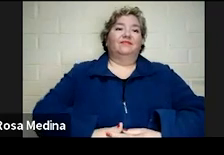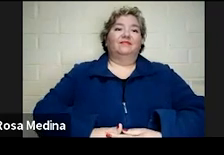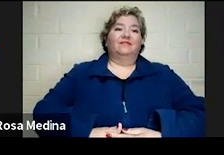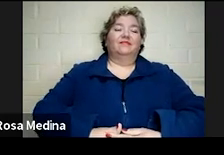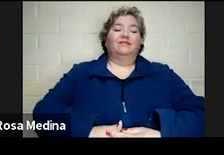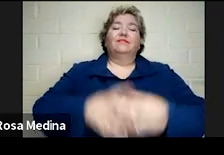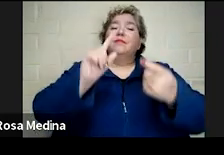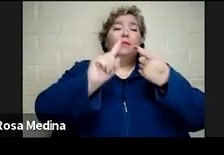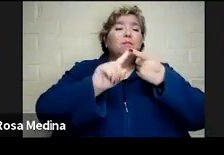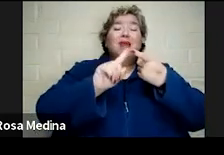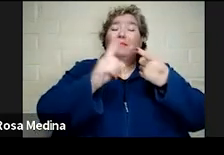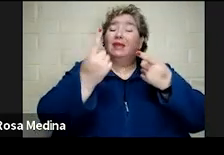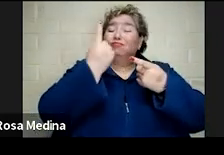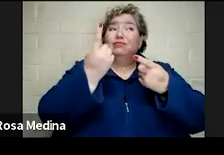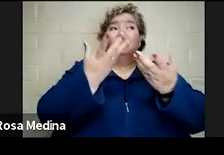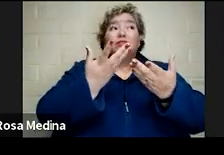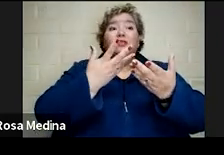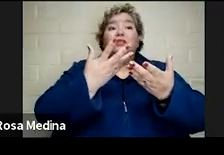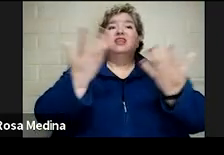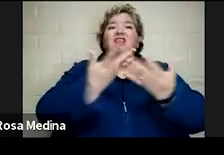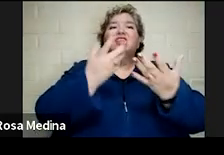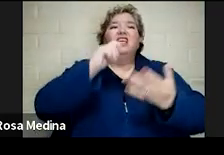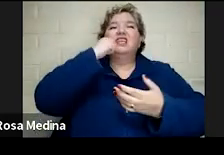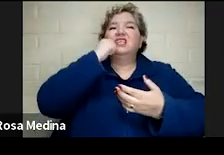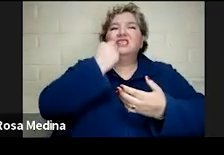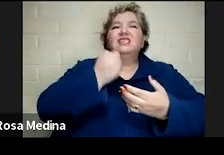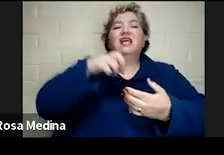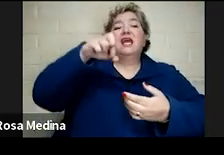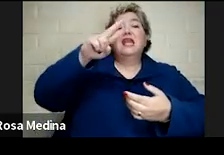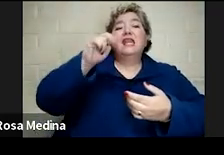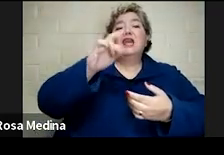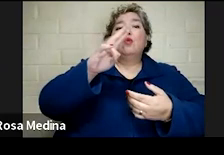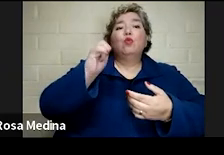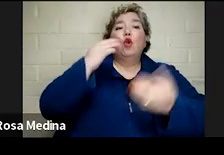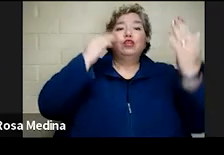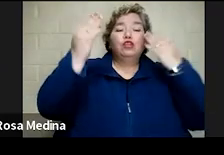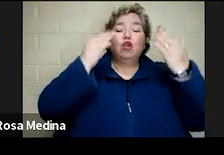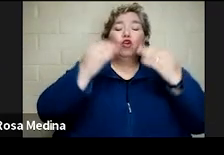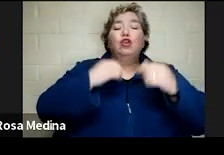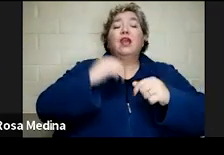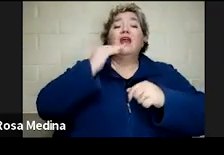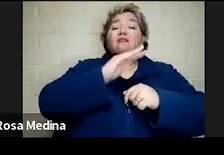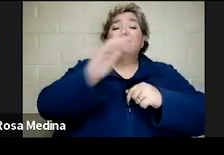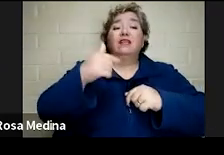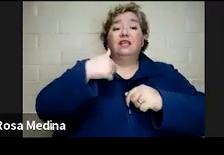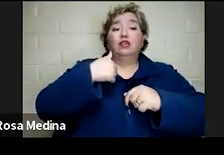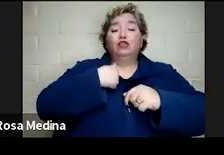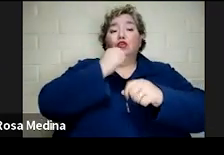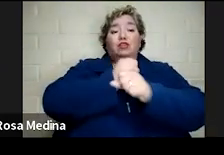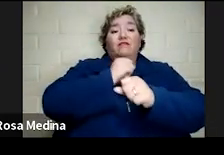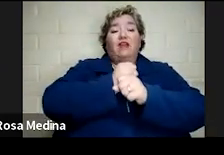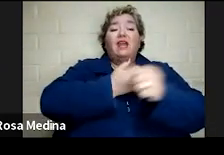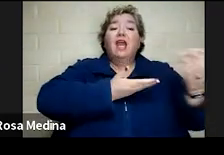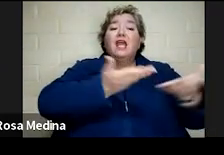Primero quería partir hablando un poco de la neuropsicología infantil, que es a lo que yo me dedico y a lo que trabajo en el servicio de neuropsicología